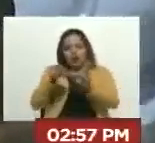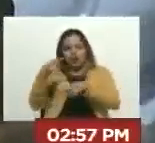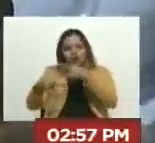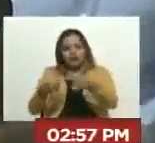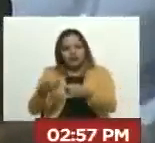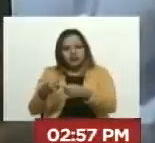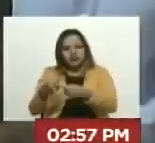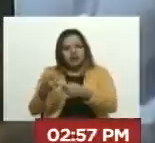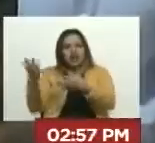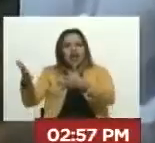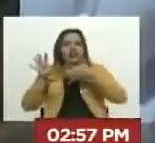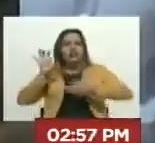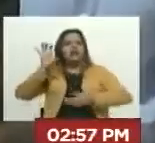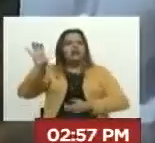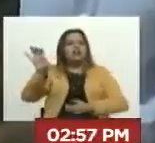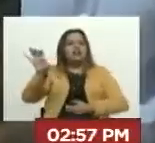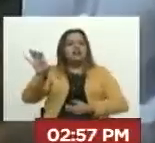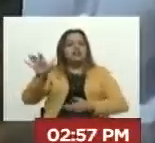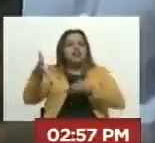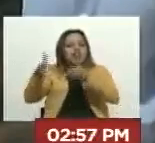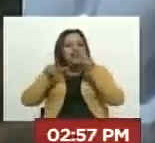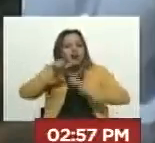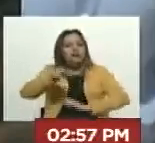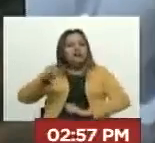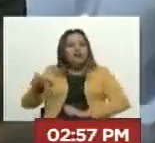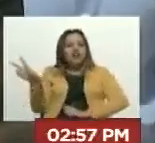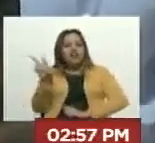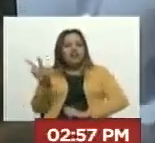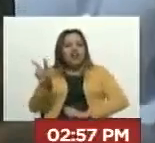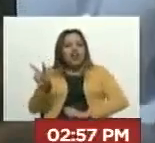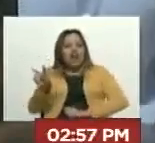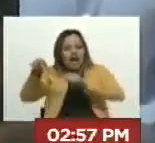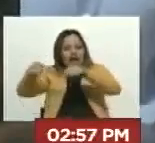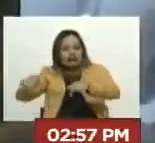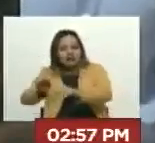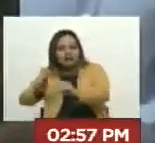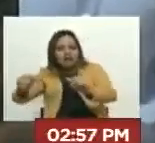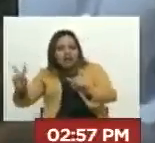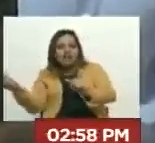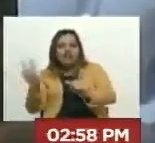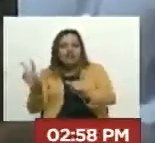la patria. Vencieron los patriotas, nuestro suelo patrio se mantuvo